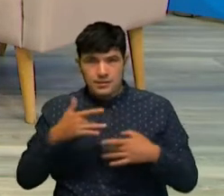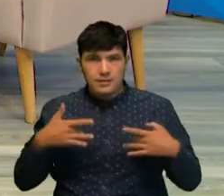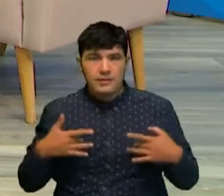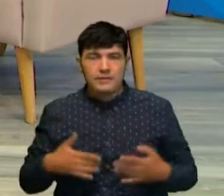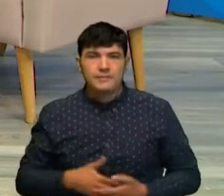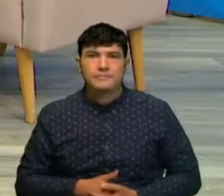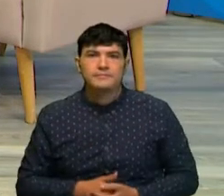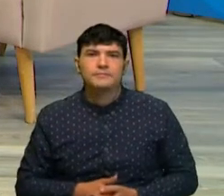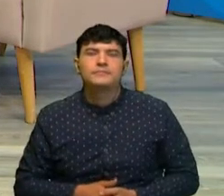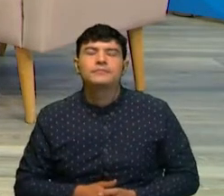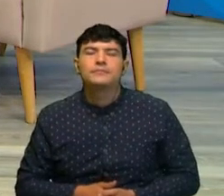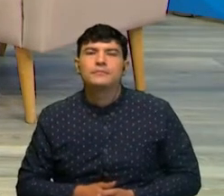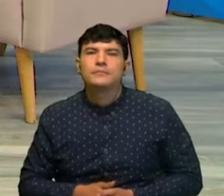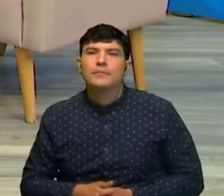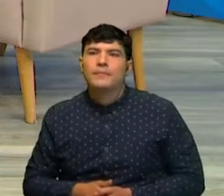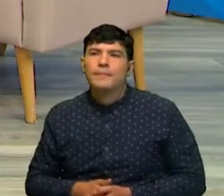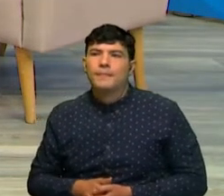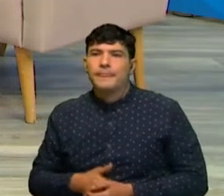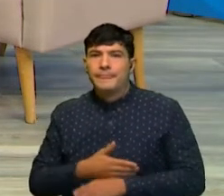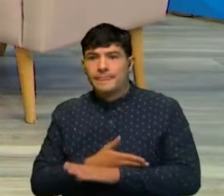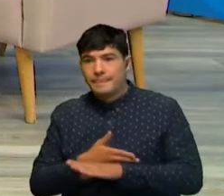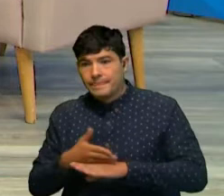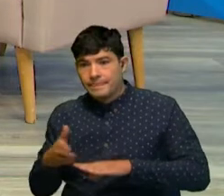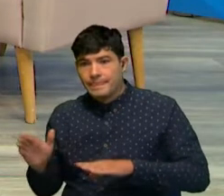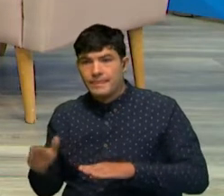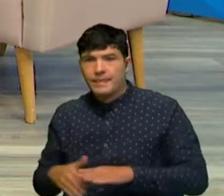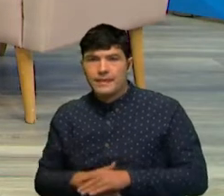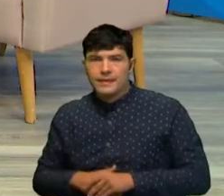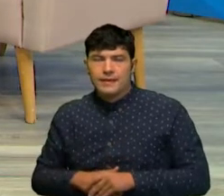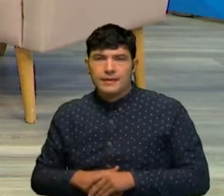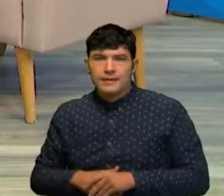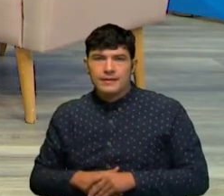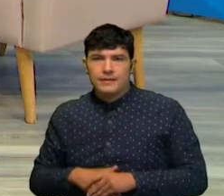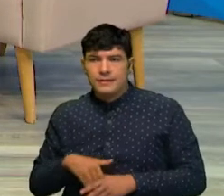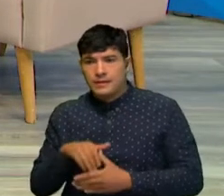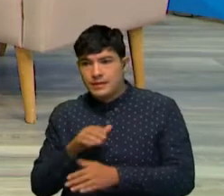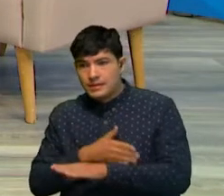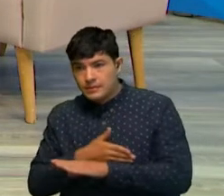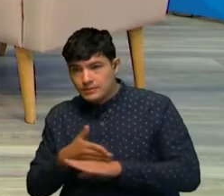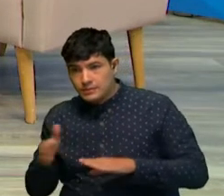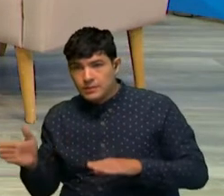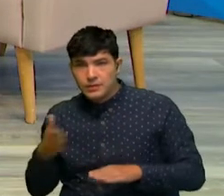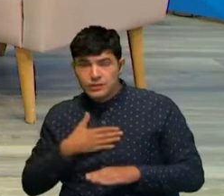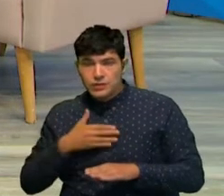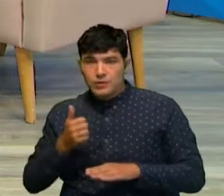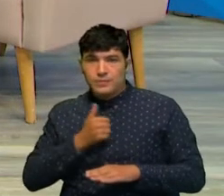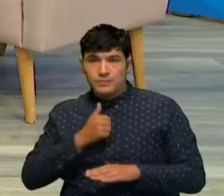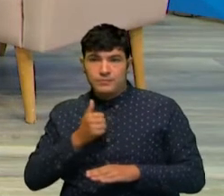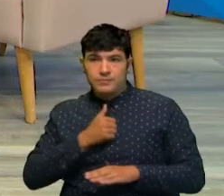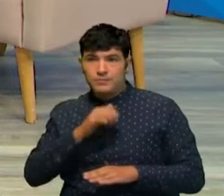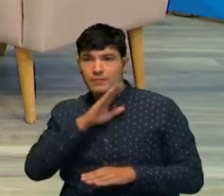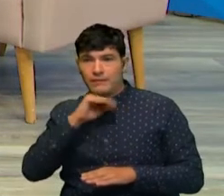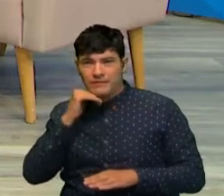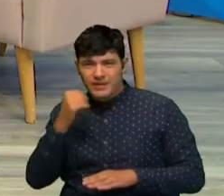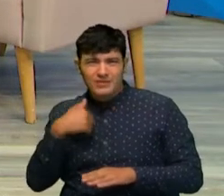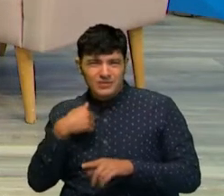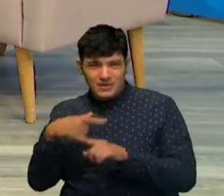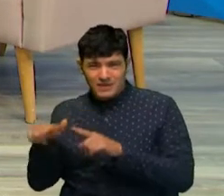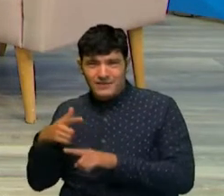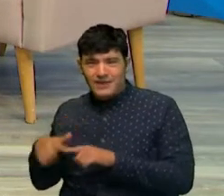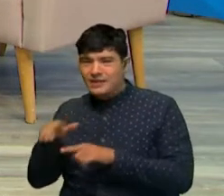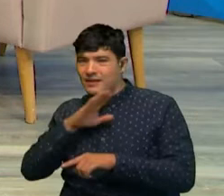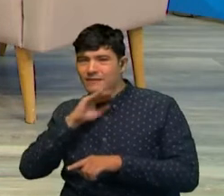social. Y resulta que me enfermé, tengo pues varias